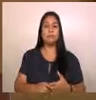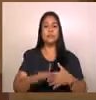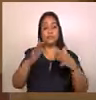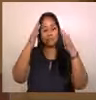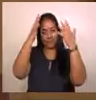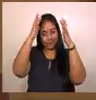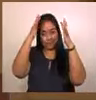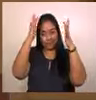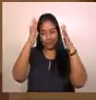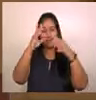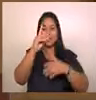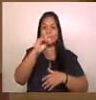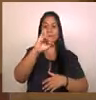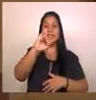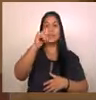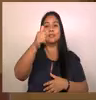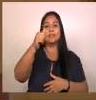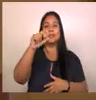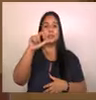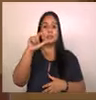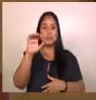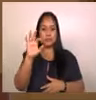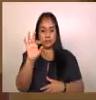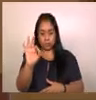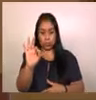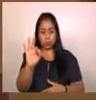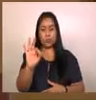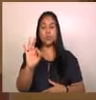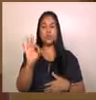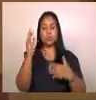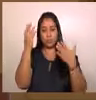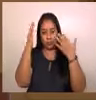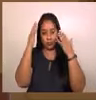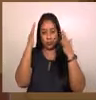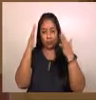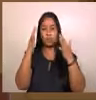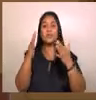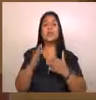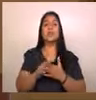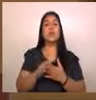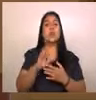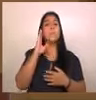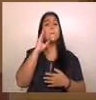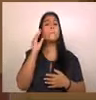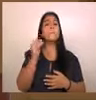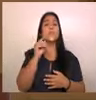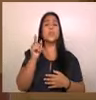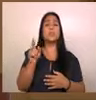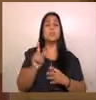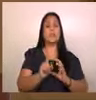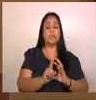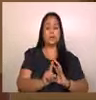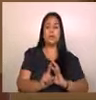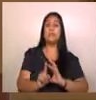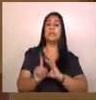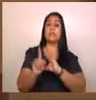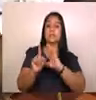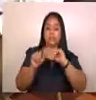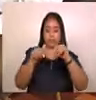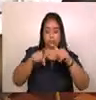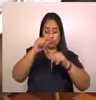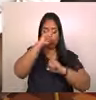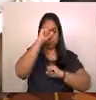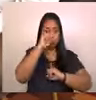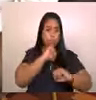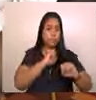Felicito a la Dirección de Atención y Asistencia al Consumidor, DIACO, por liderar este trabajo